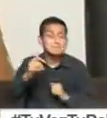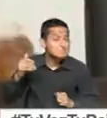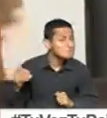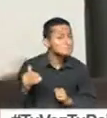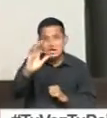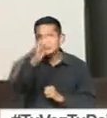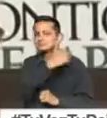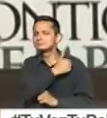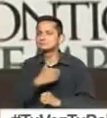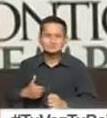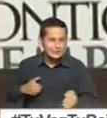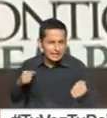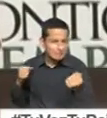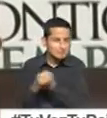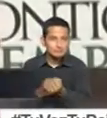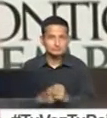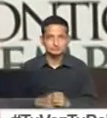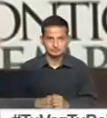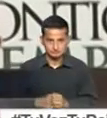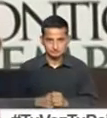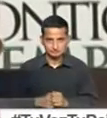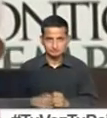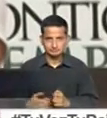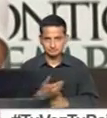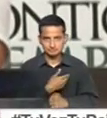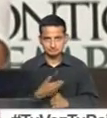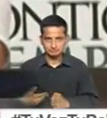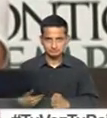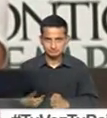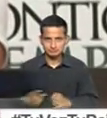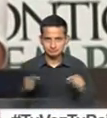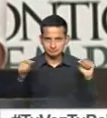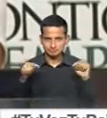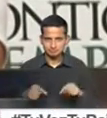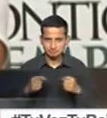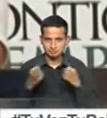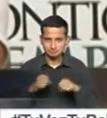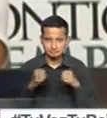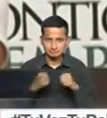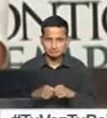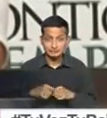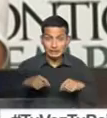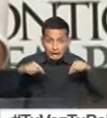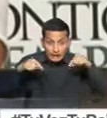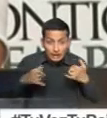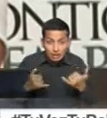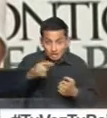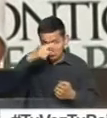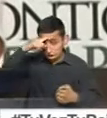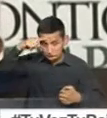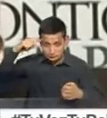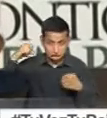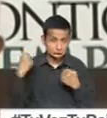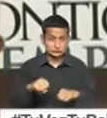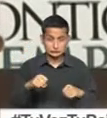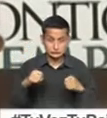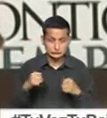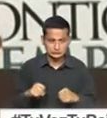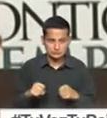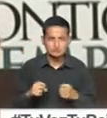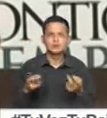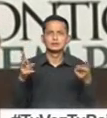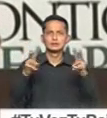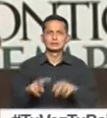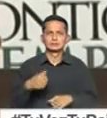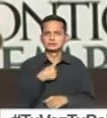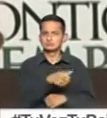nuestro presidente. Presidente, aquí está nuestro esfuerzo, aquí está nuestro sacrificio y también